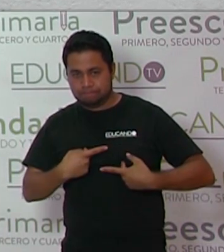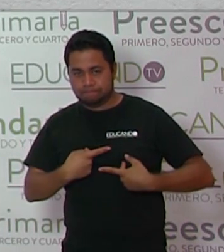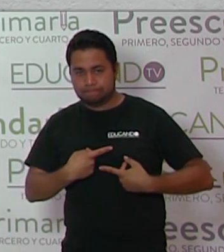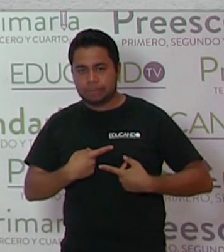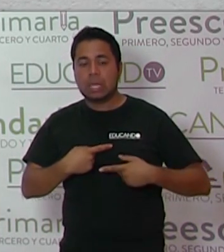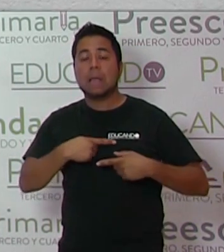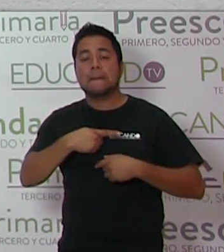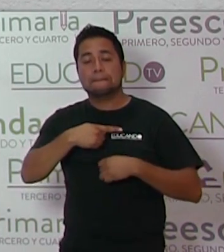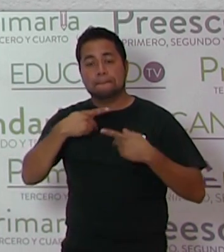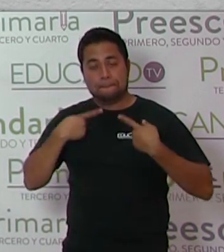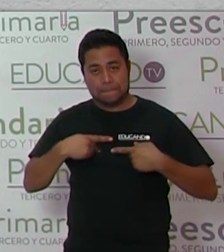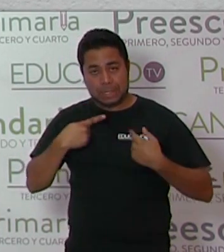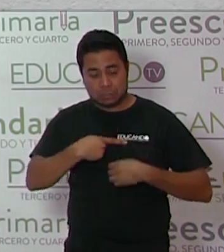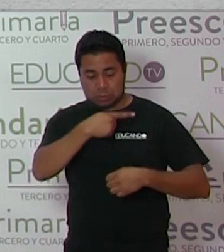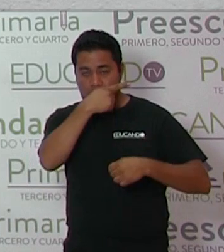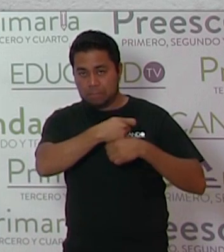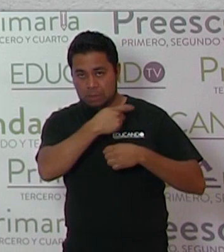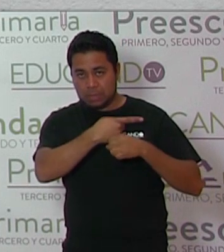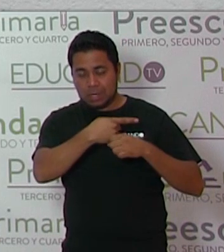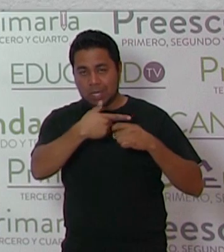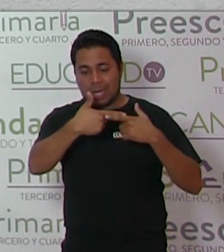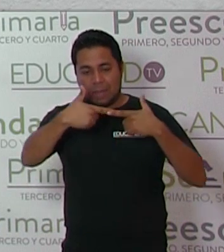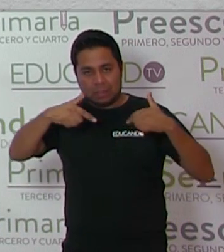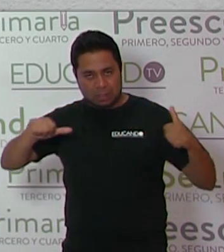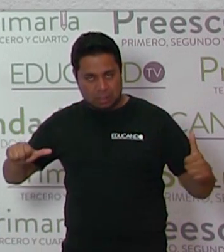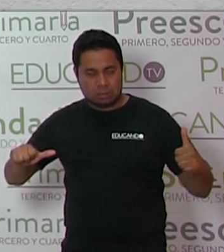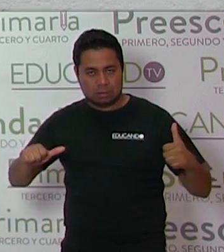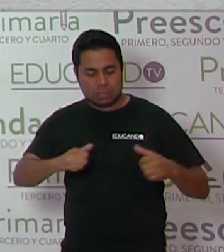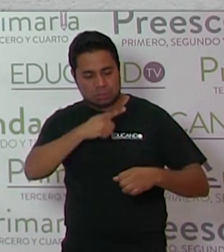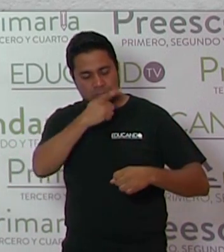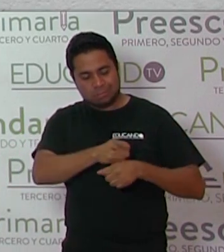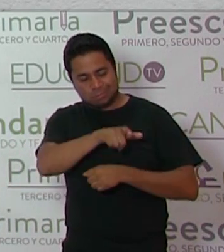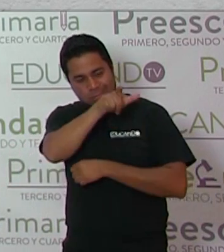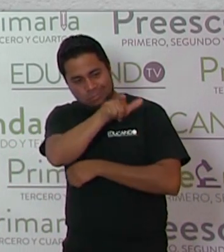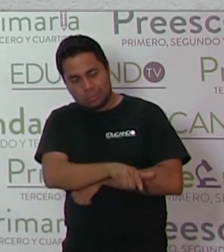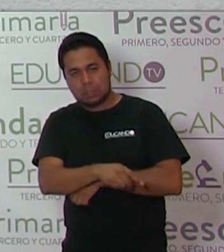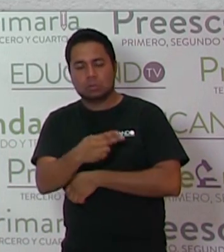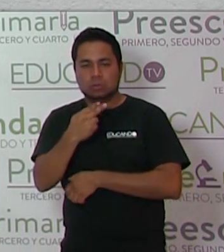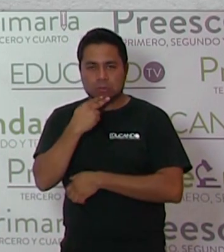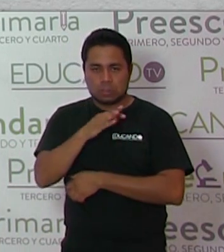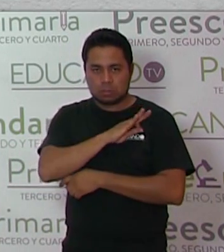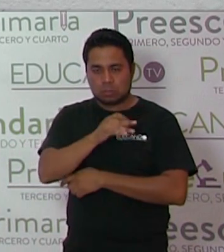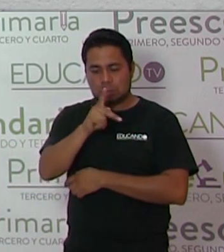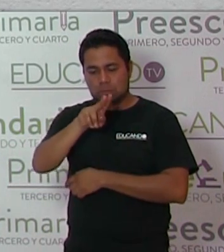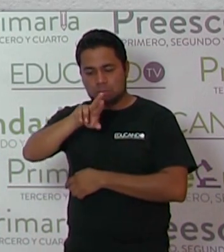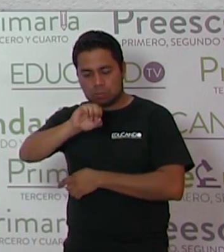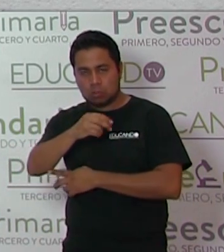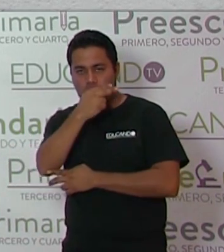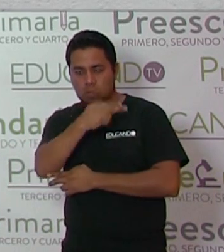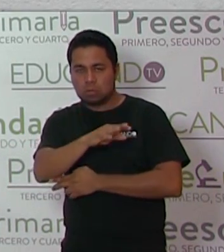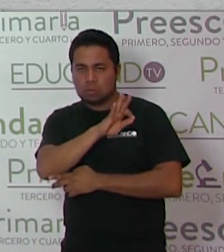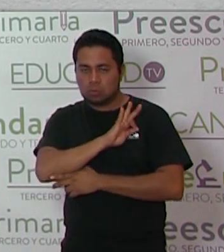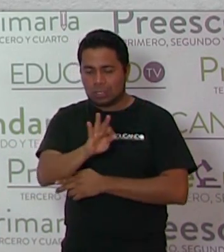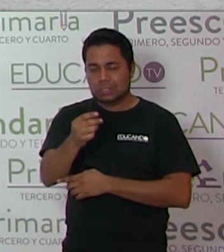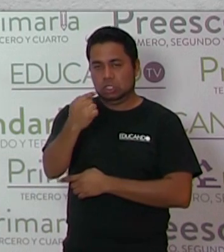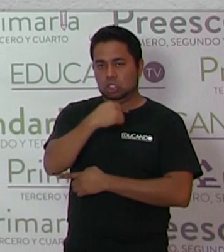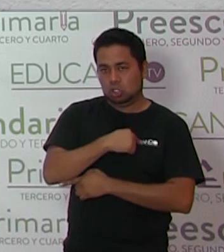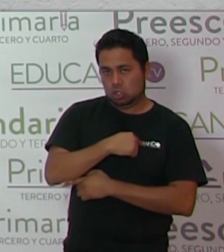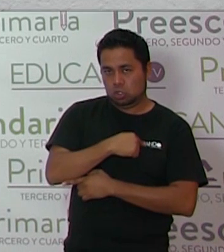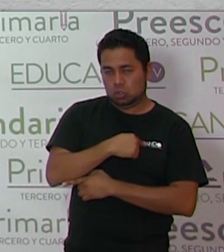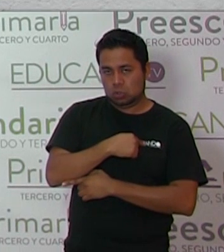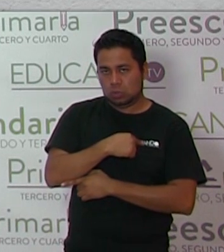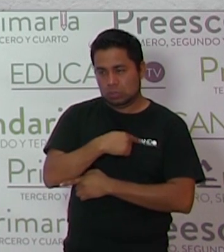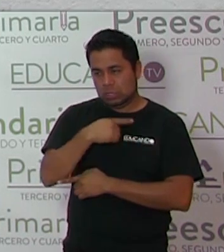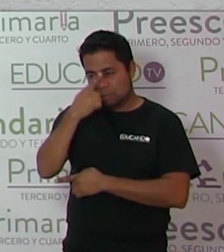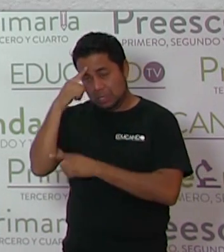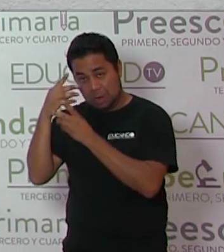llama persona gramatical en primera, se pueden utilizar los pronombres en singular yo